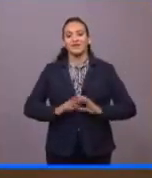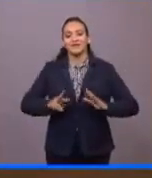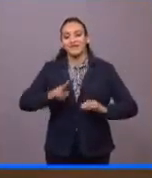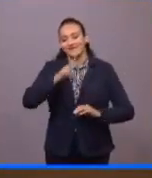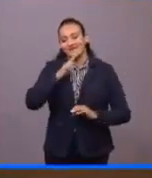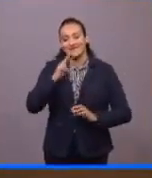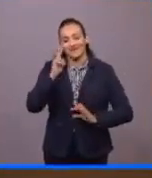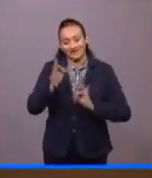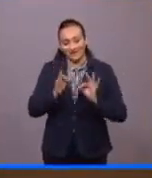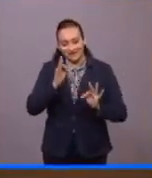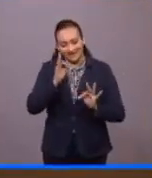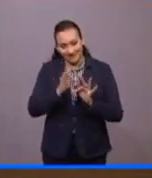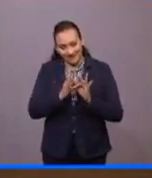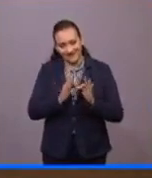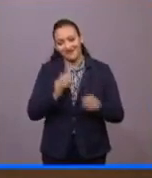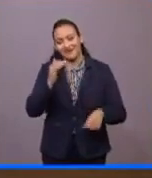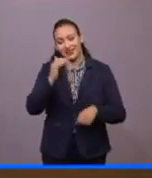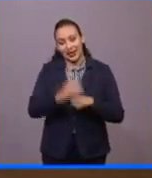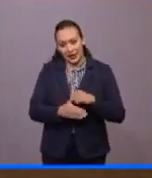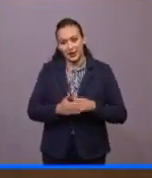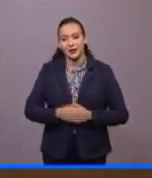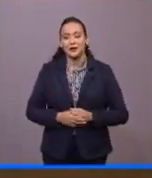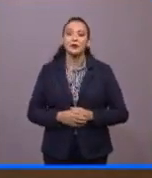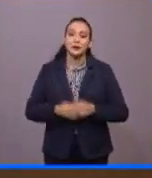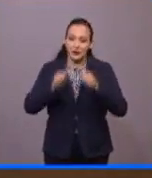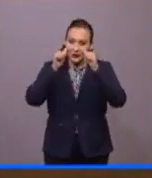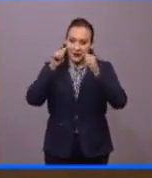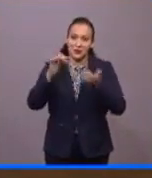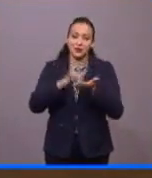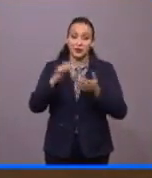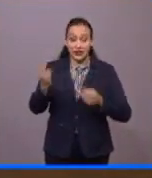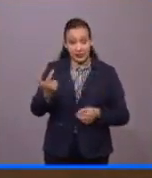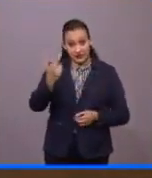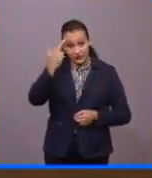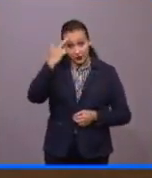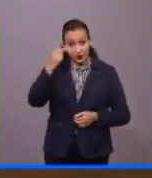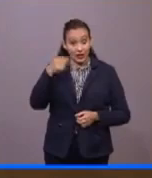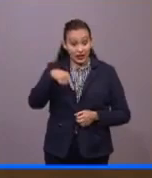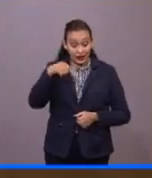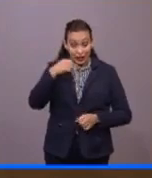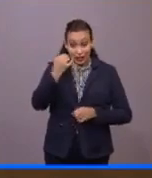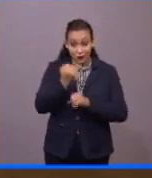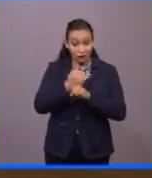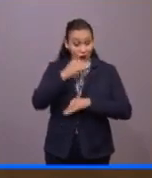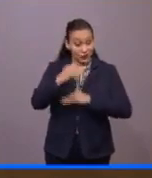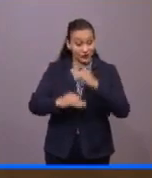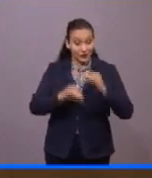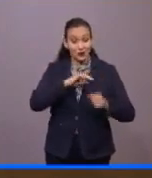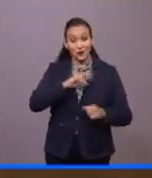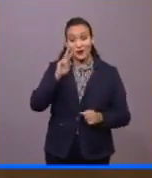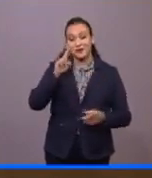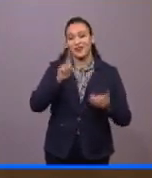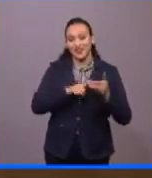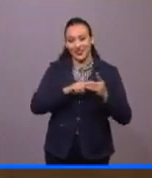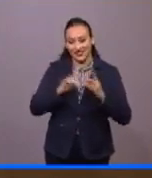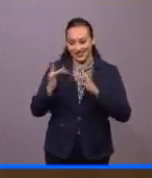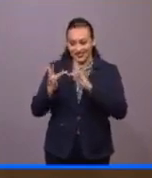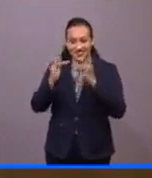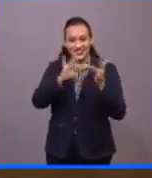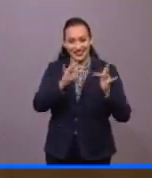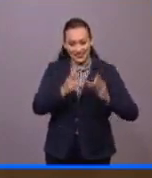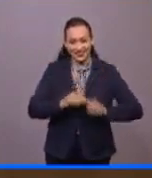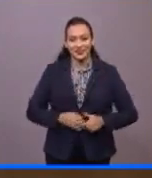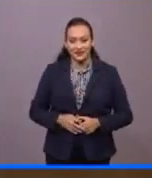Llegamos al final del corte informativo de Justicia TV. Les recordamos que todos nuestros contenidos los puede consultar en nuestras